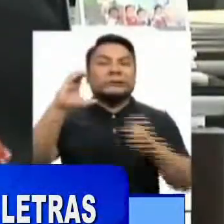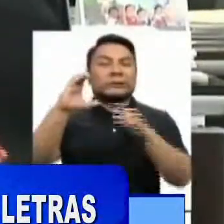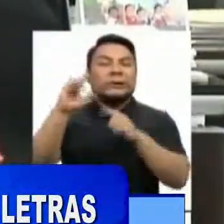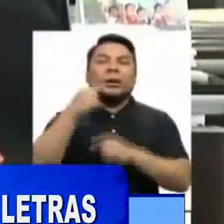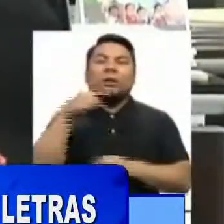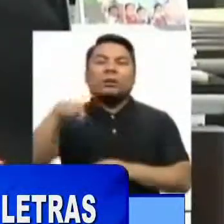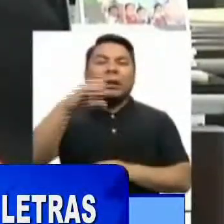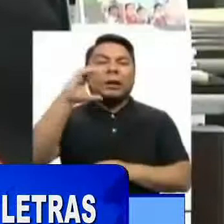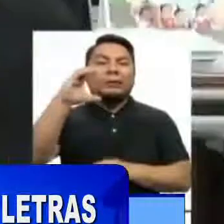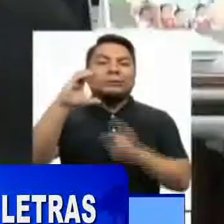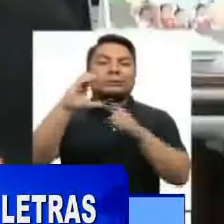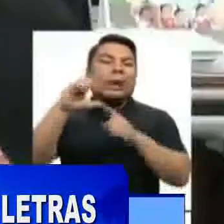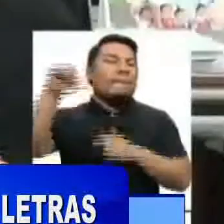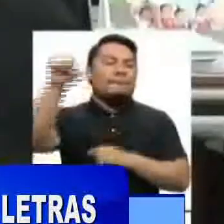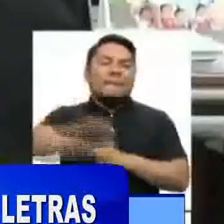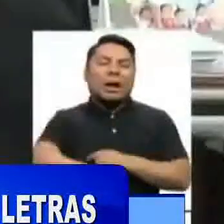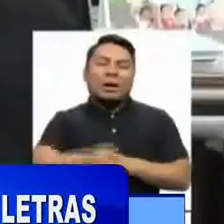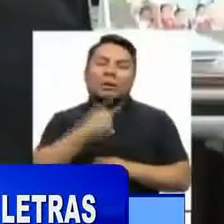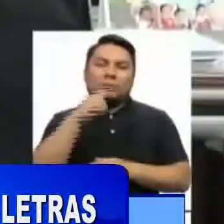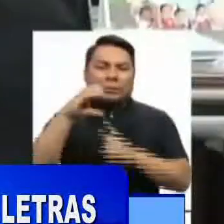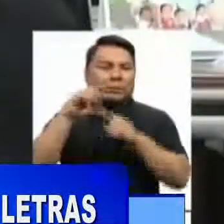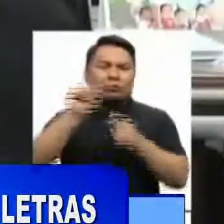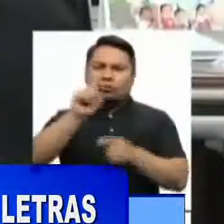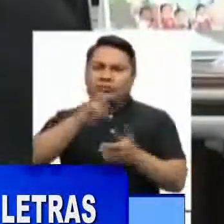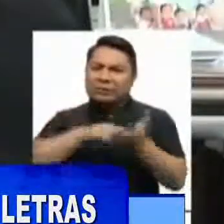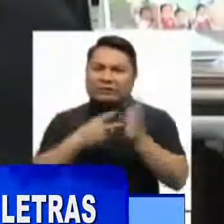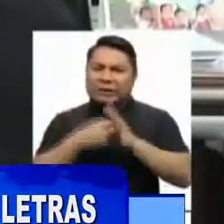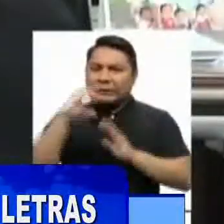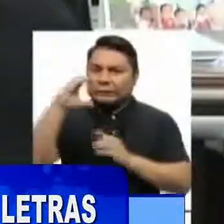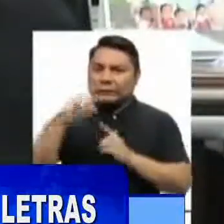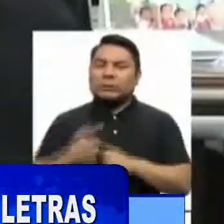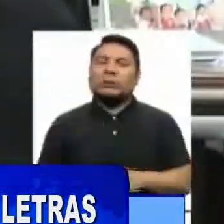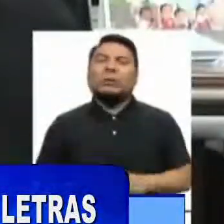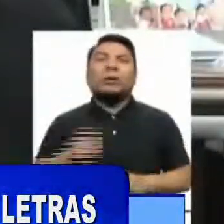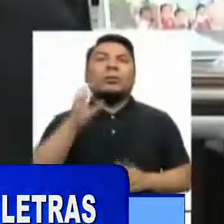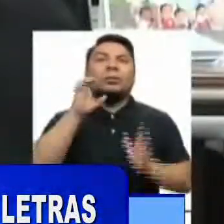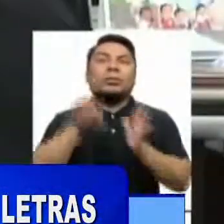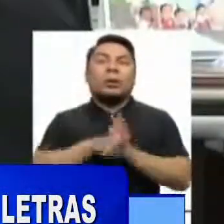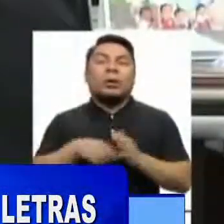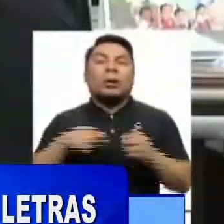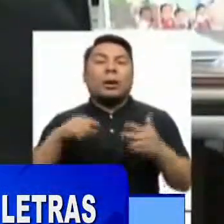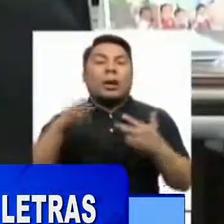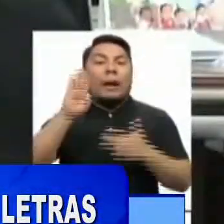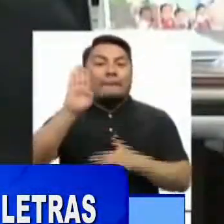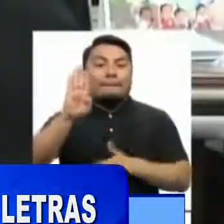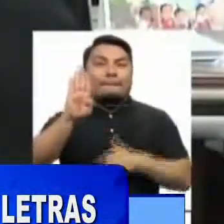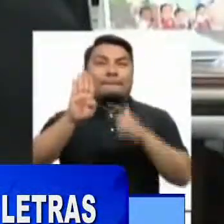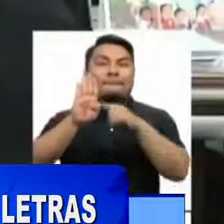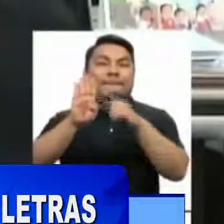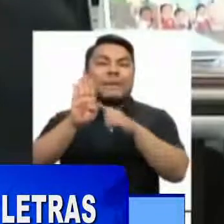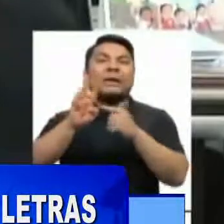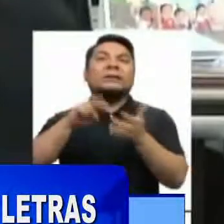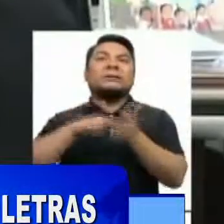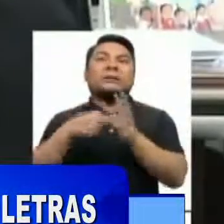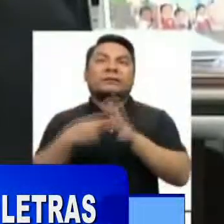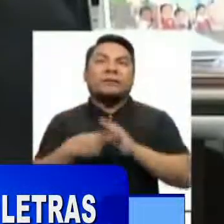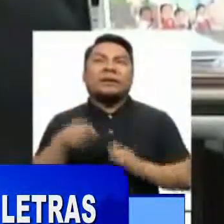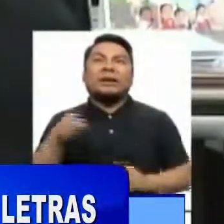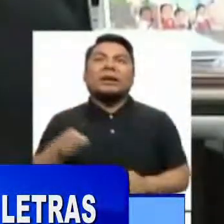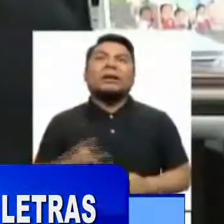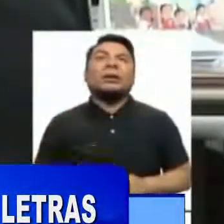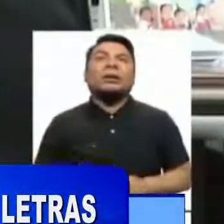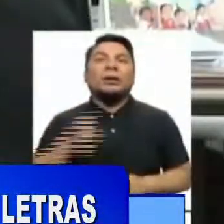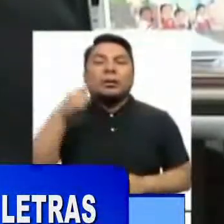como mal aprendizaje. La siguiente escala, que era la B, para nosotros es LB, que